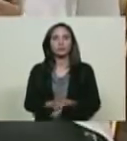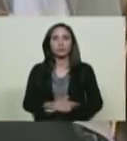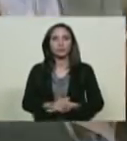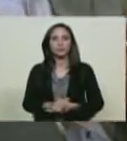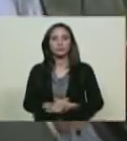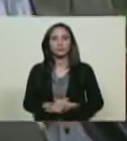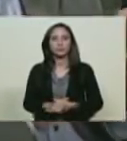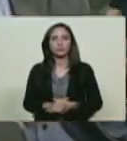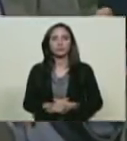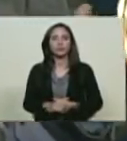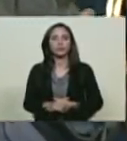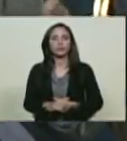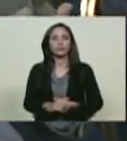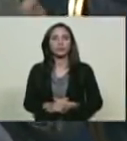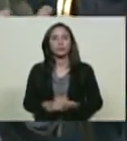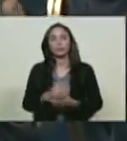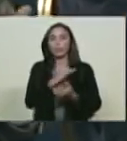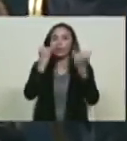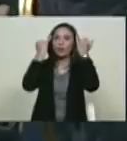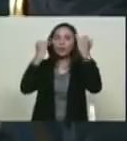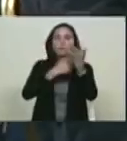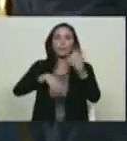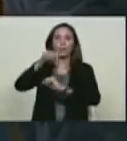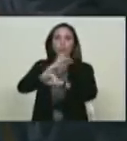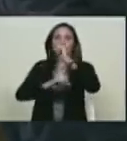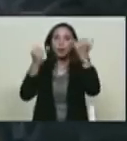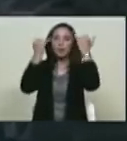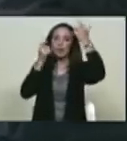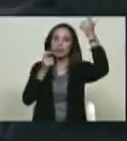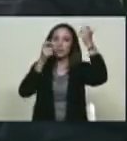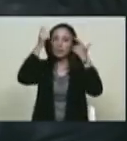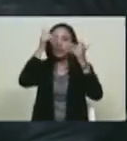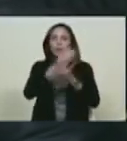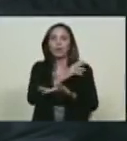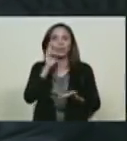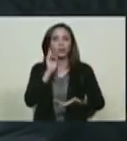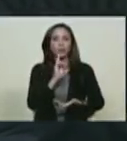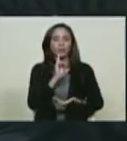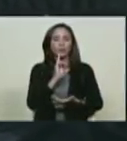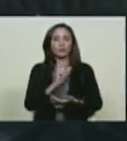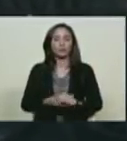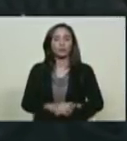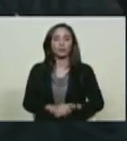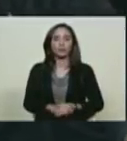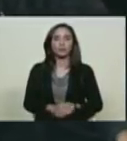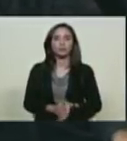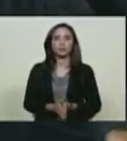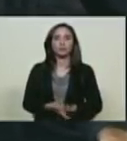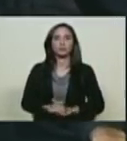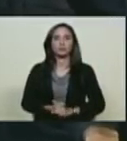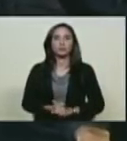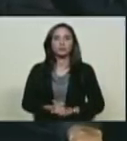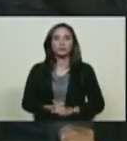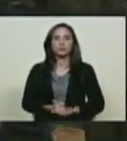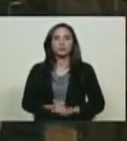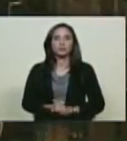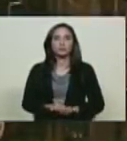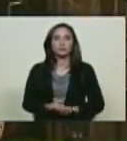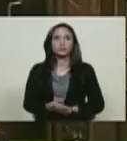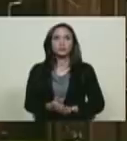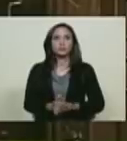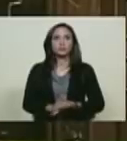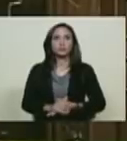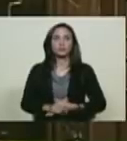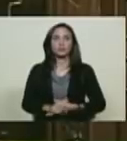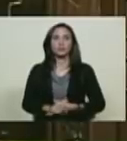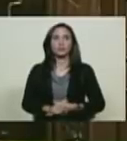Bolívar y de las ideas de Chávez. Quería presentar parte de esto porque lo estuvimos analizando.